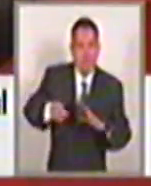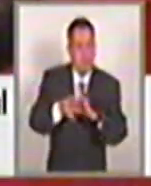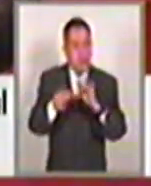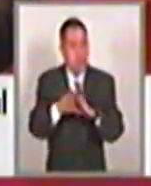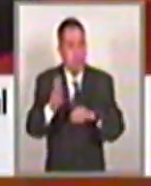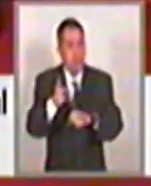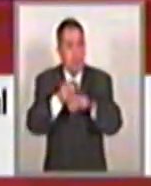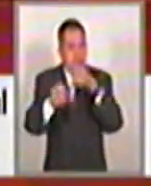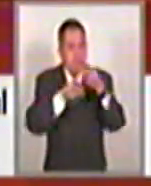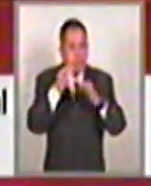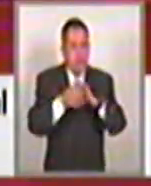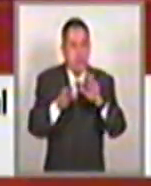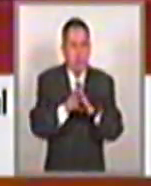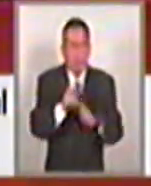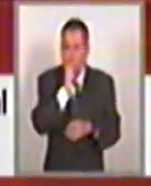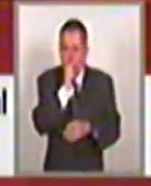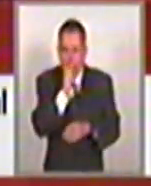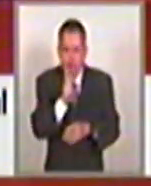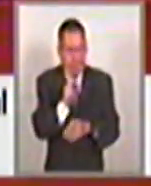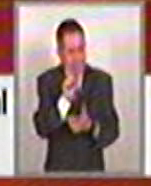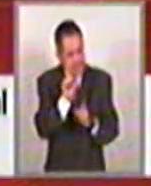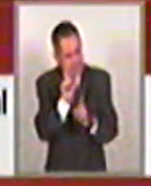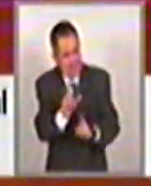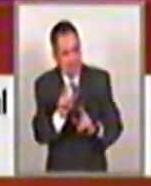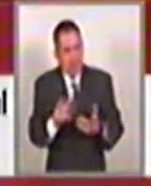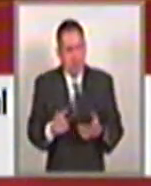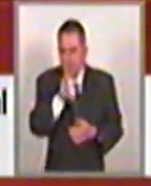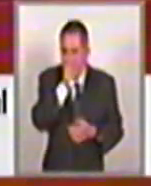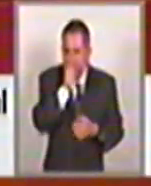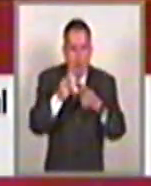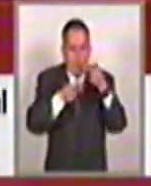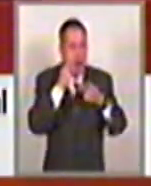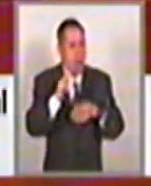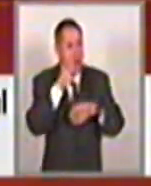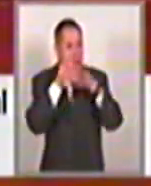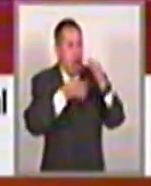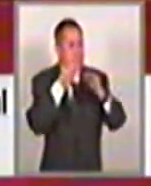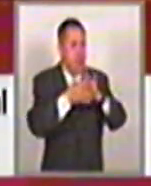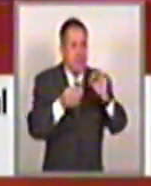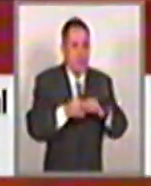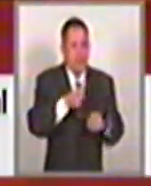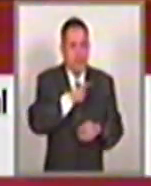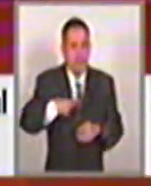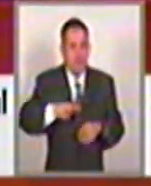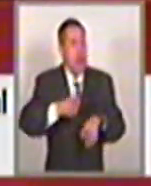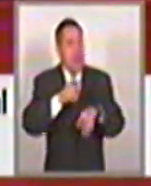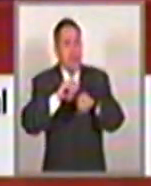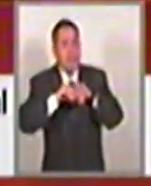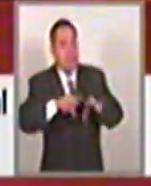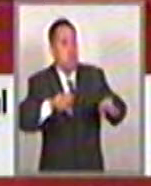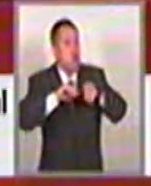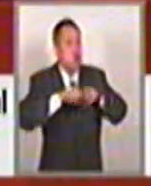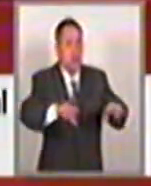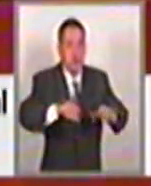la propaganda, utiliza la palabra adecuada. No podríamos estar hablando de propaganda, deberíamos estar hablando de la difusión